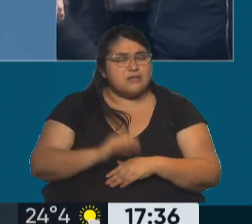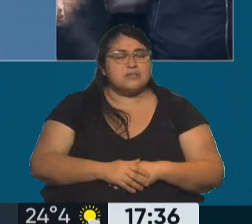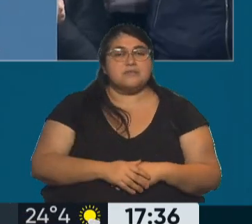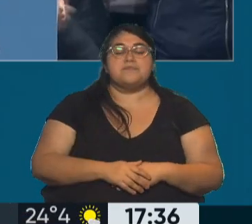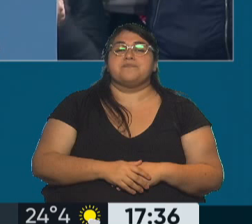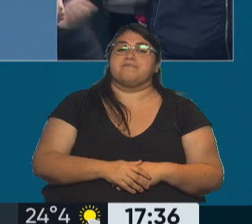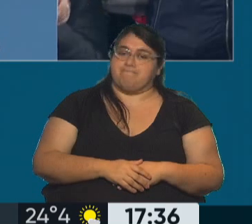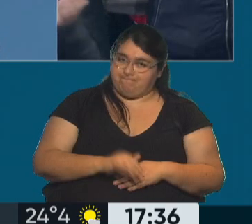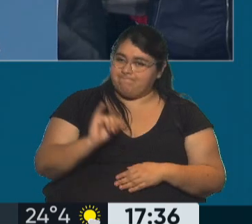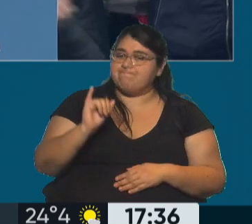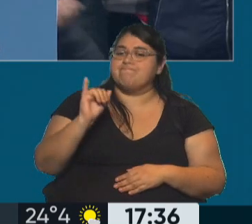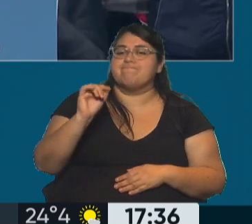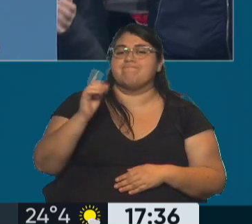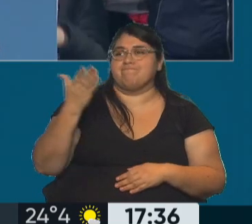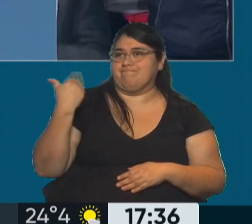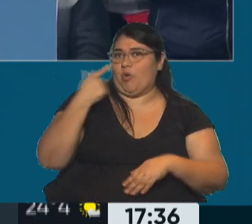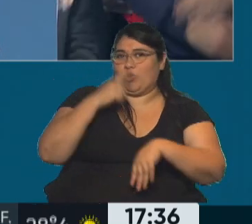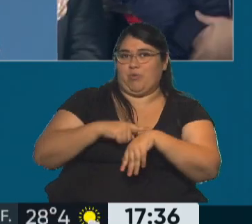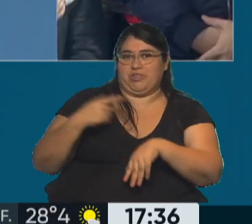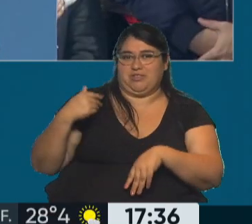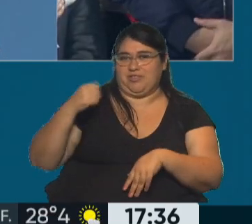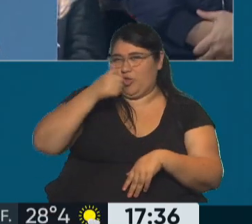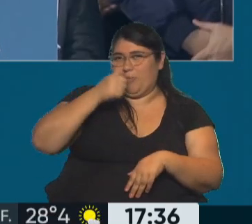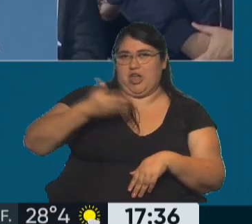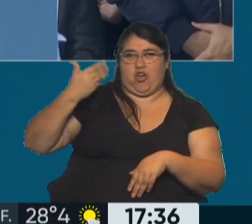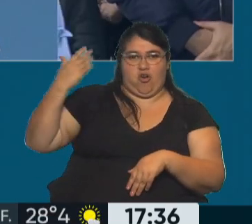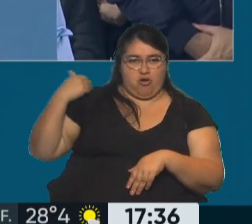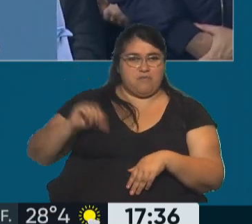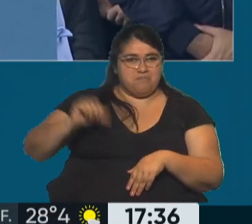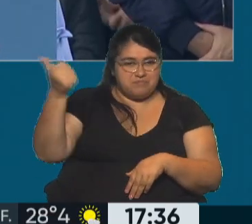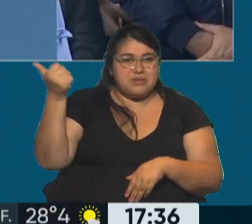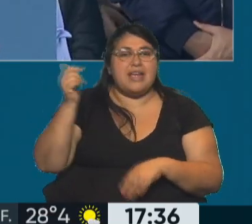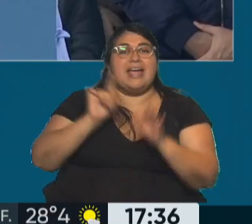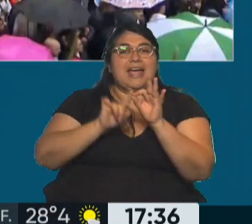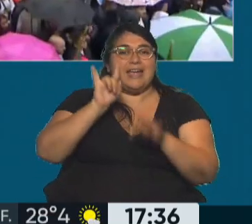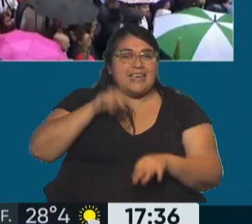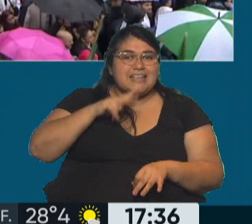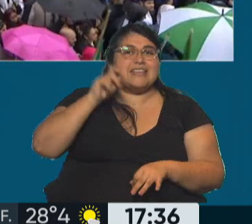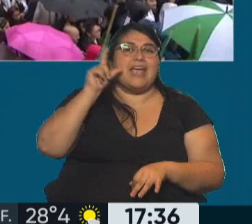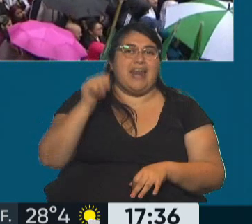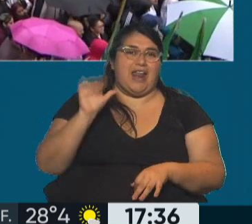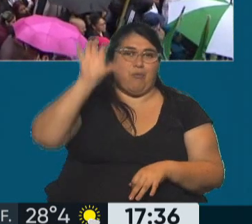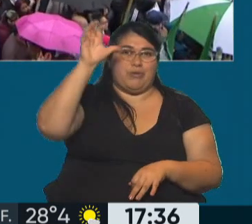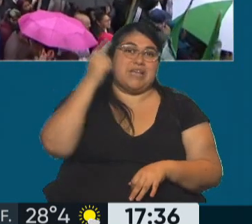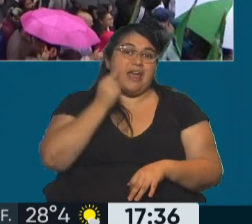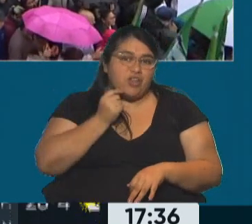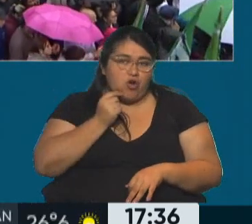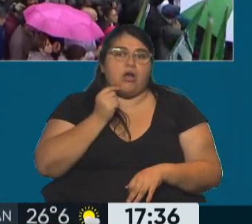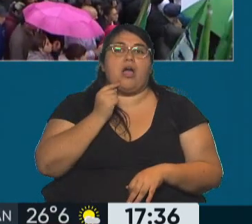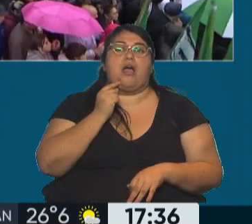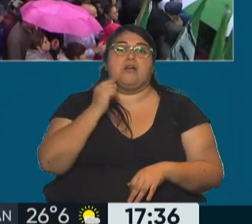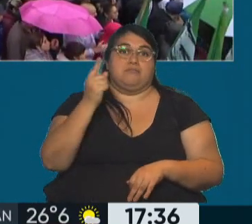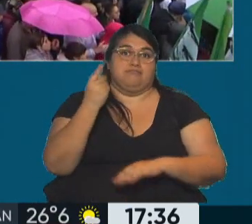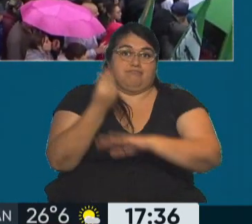ejemplo, a uno de los grandes ganadores de los últimos domingos electorales, como fue el caso de Quintela de La Rioja, ¿no? El gobernador reelecto en La